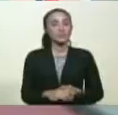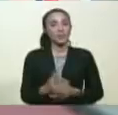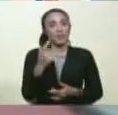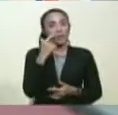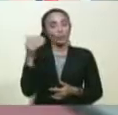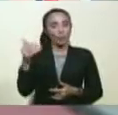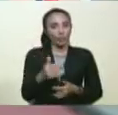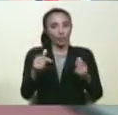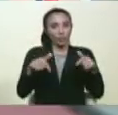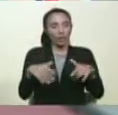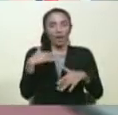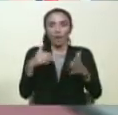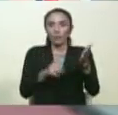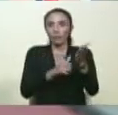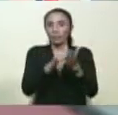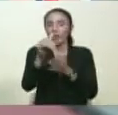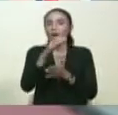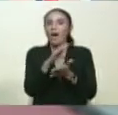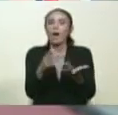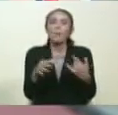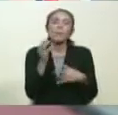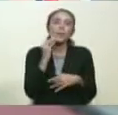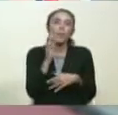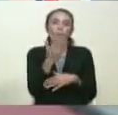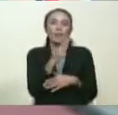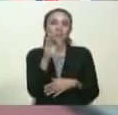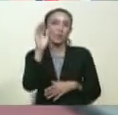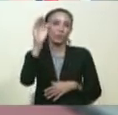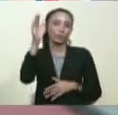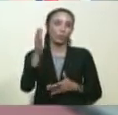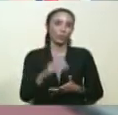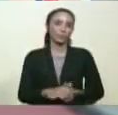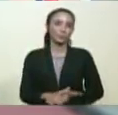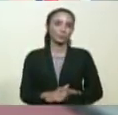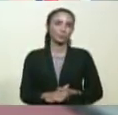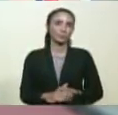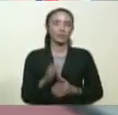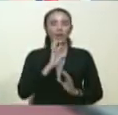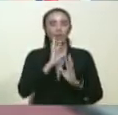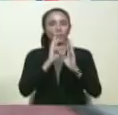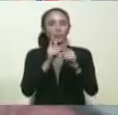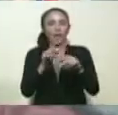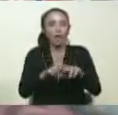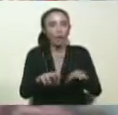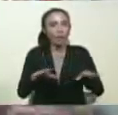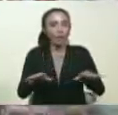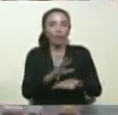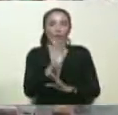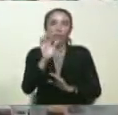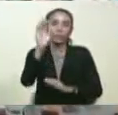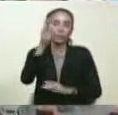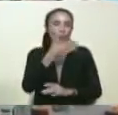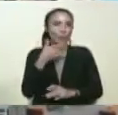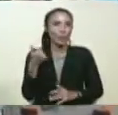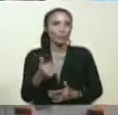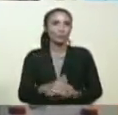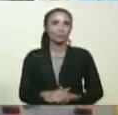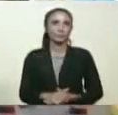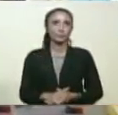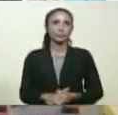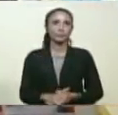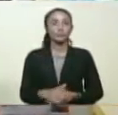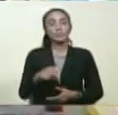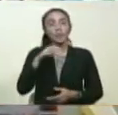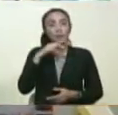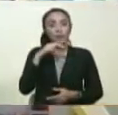a la Expo es como viajar al futuro para después contárselo a nuestros hijos, a nuestras hijas, a nuestros nietos y a nuestras